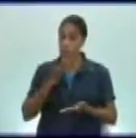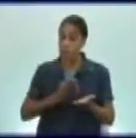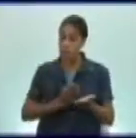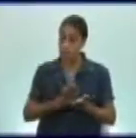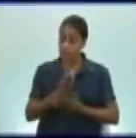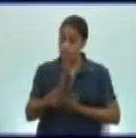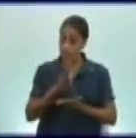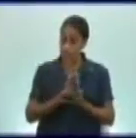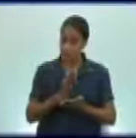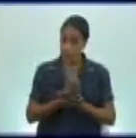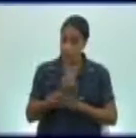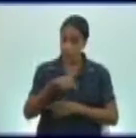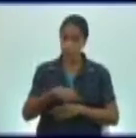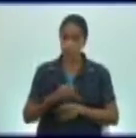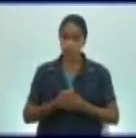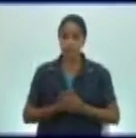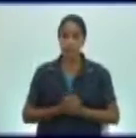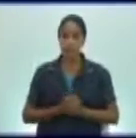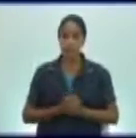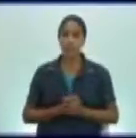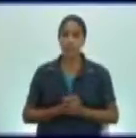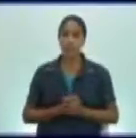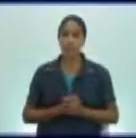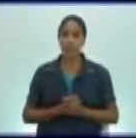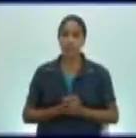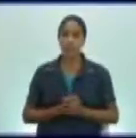introduciendo la clase de hoy.